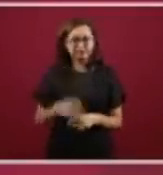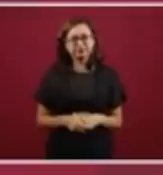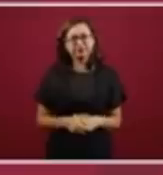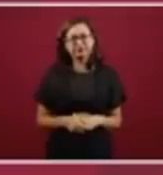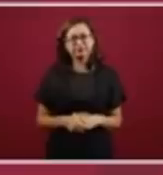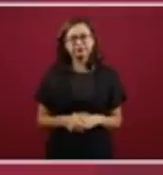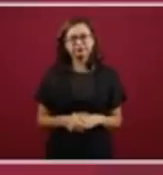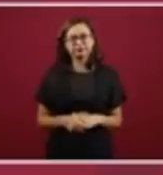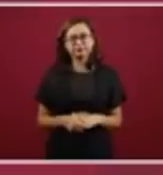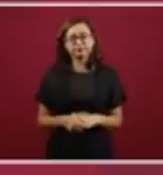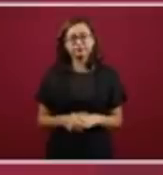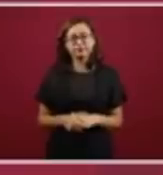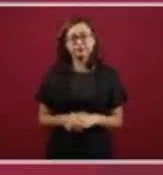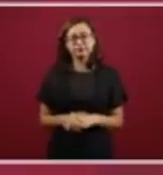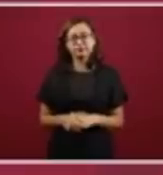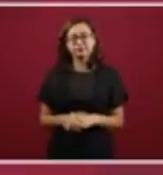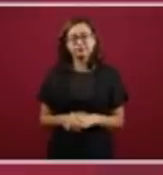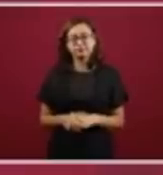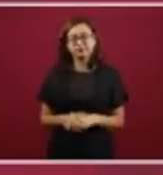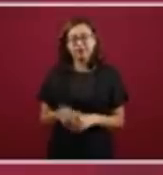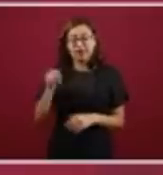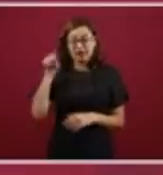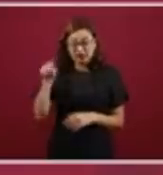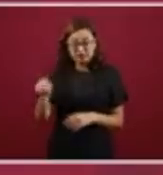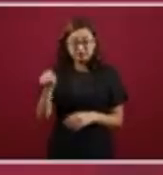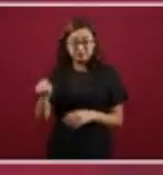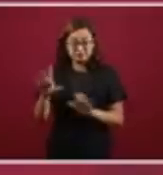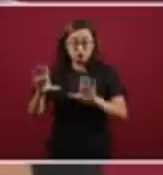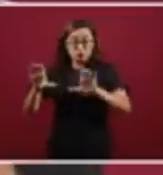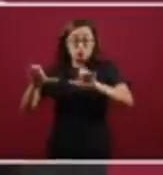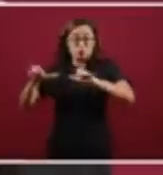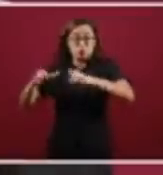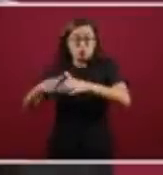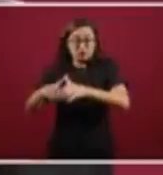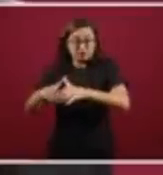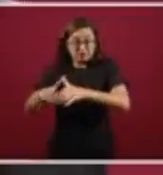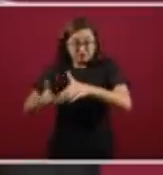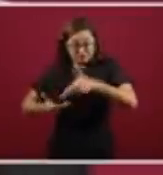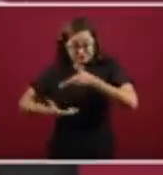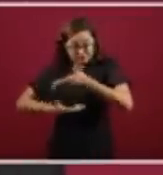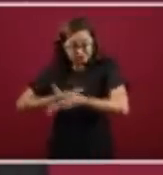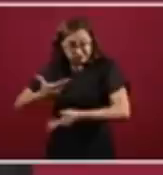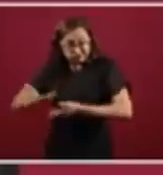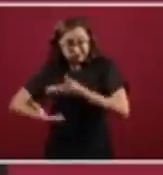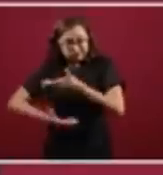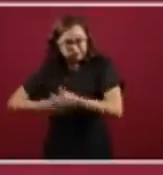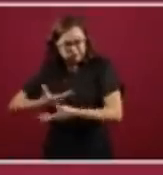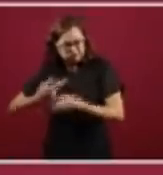De ahí dimana el prestigio que se va adquiriendo. Y se